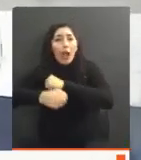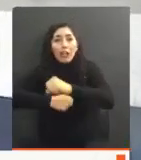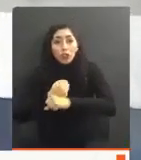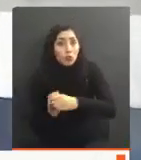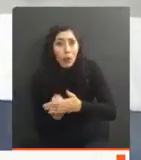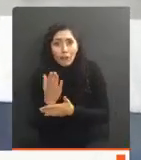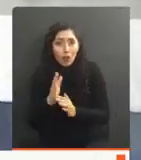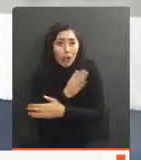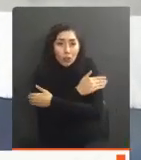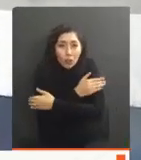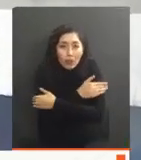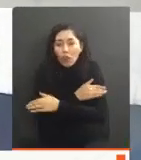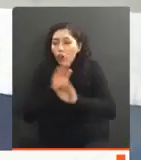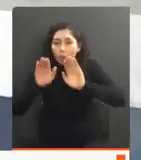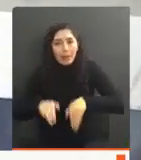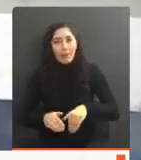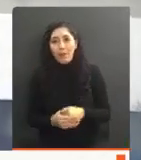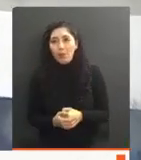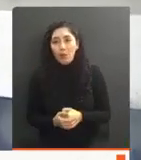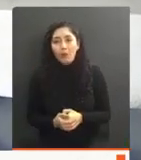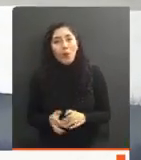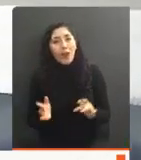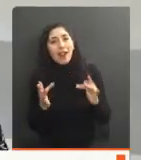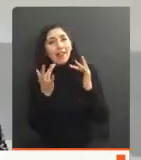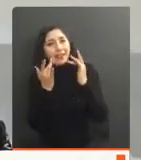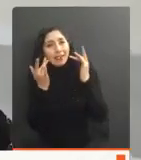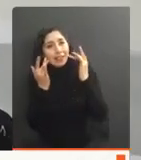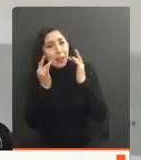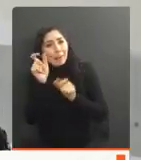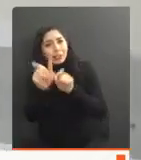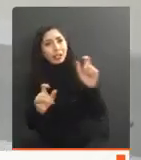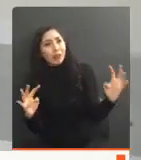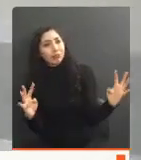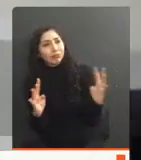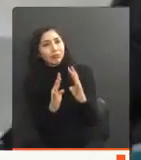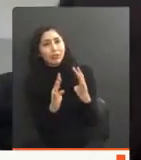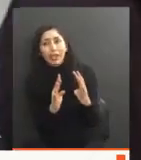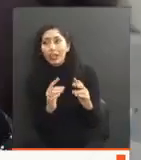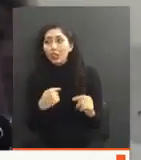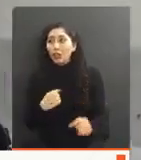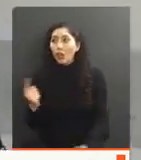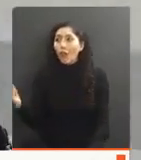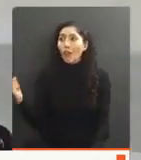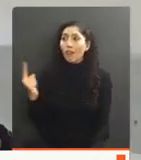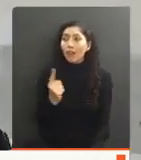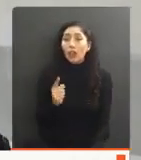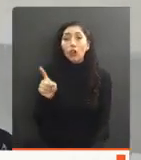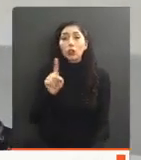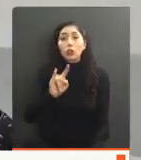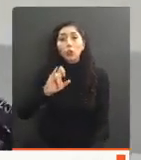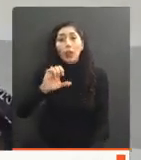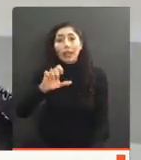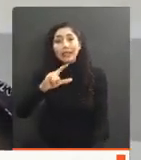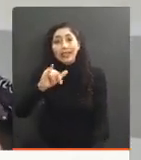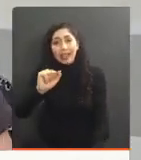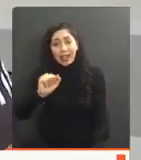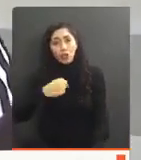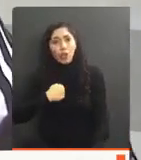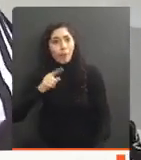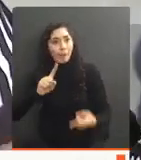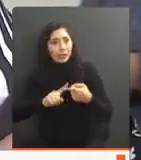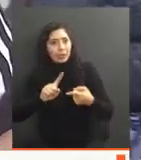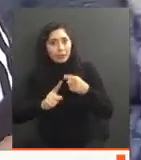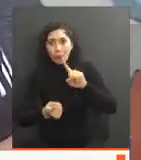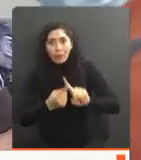nuevamente reunida es una alegría después de tanto tiempo. Vengo de Suecia. Primera vez que participo, sabía que se hacía, pero me parece espectacular,